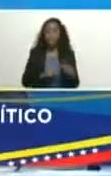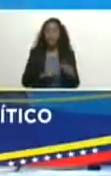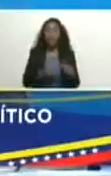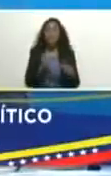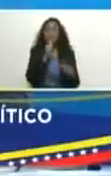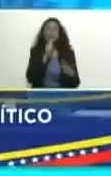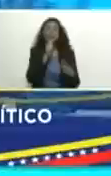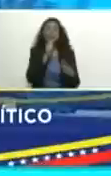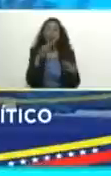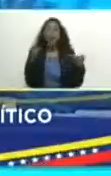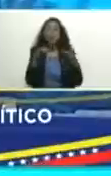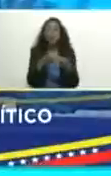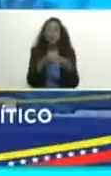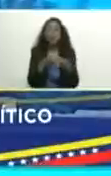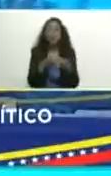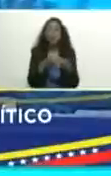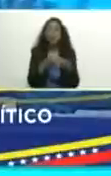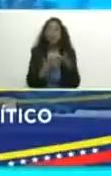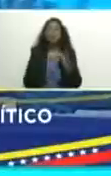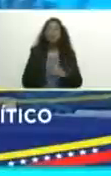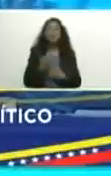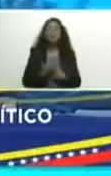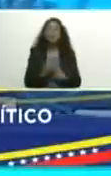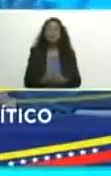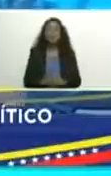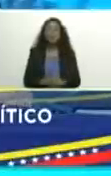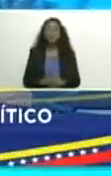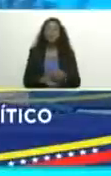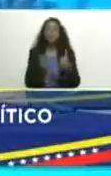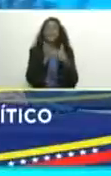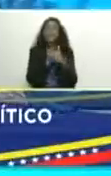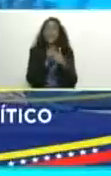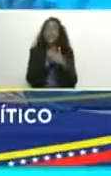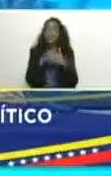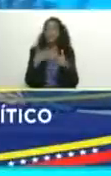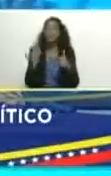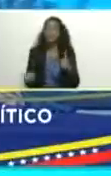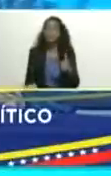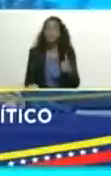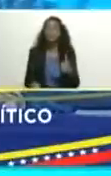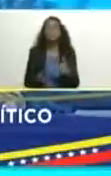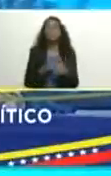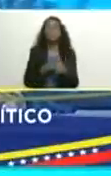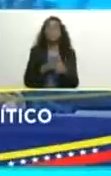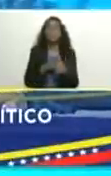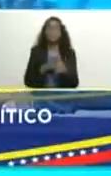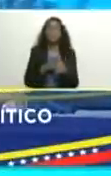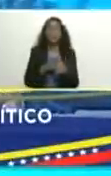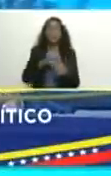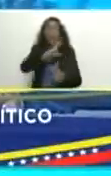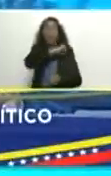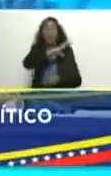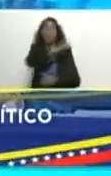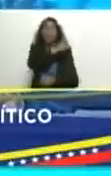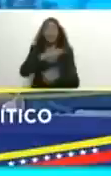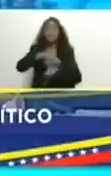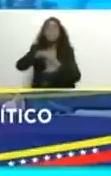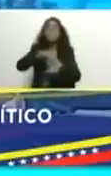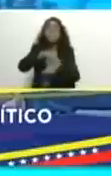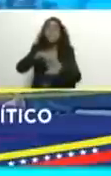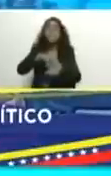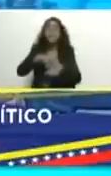siguientes componentes fundamentales. En primer lugar, el almirante en jefe y ministro